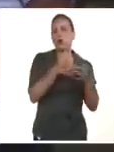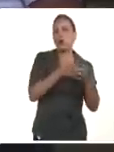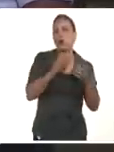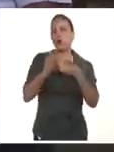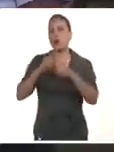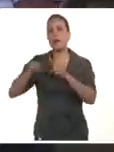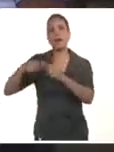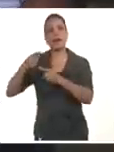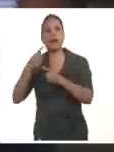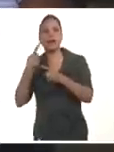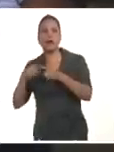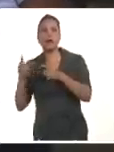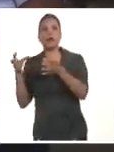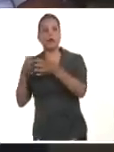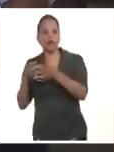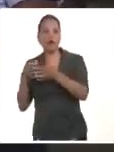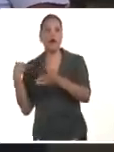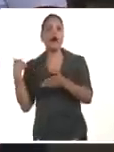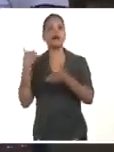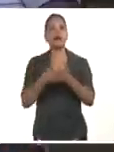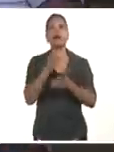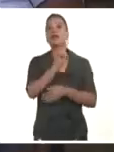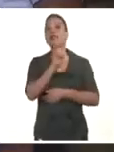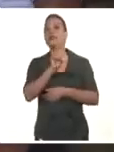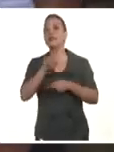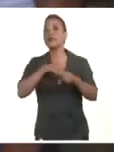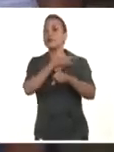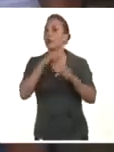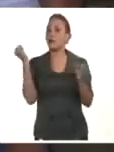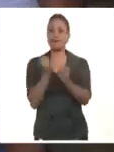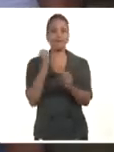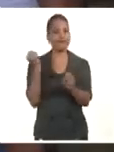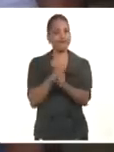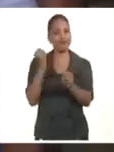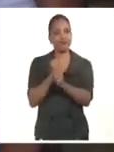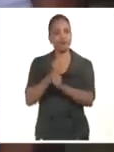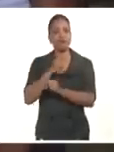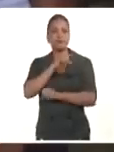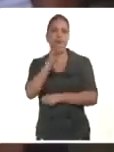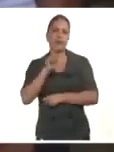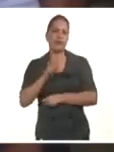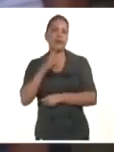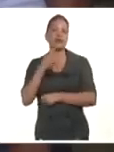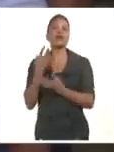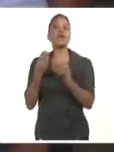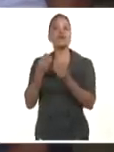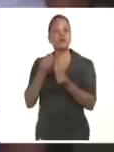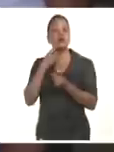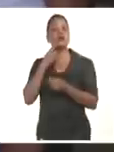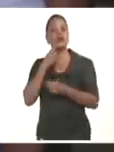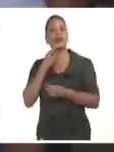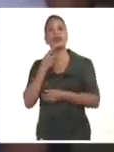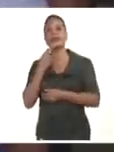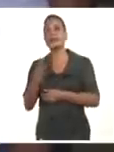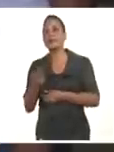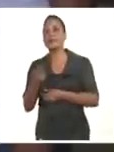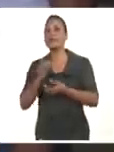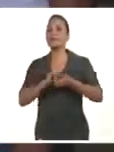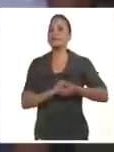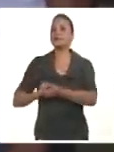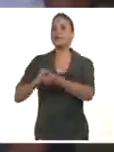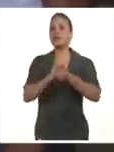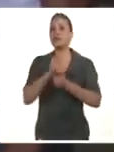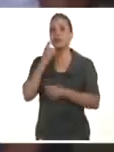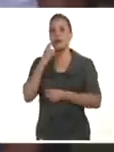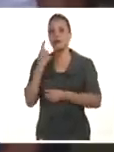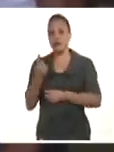explicado que hasta la fecha llevamos 33 horas ininterrumpidas en este trabajo. Son muchas, intendentes, las expresiones de solidaridad que hemos visto, incluso organismos